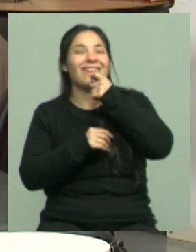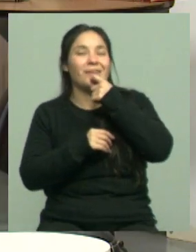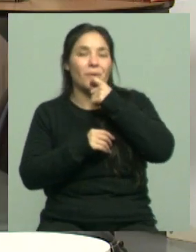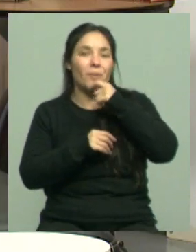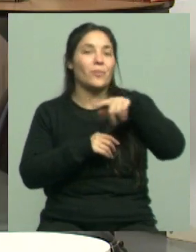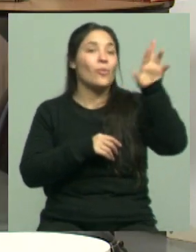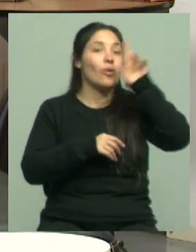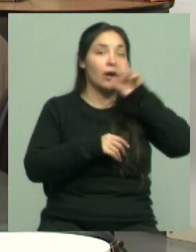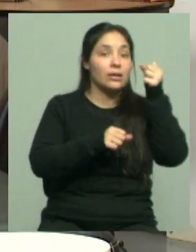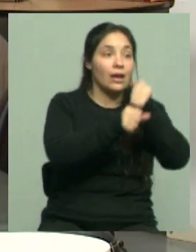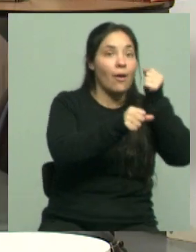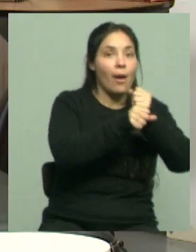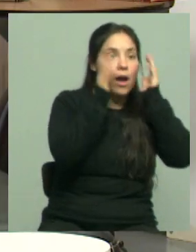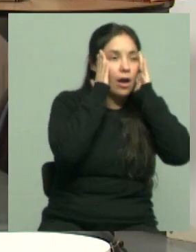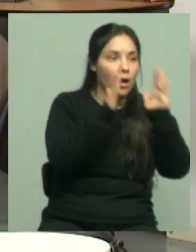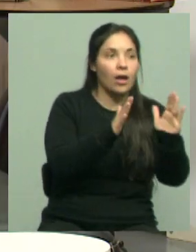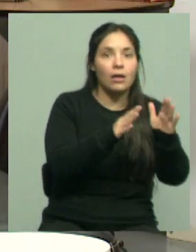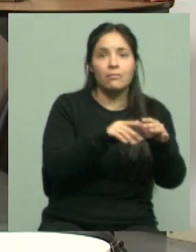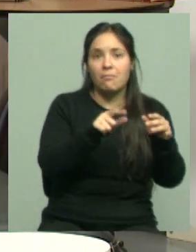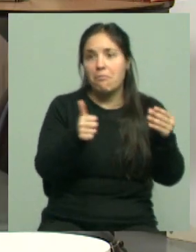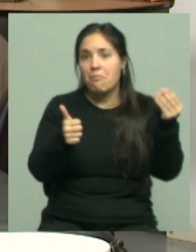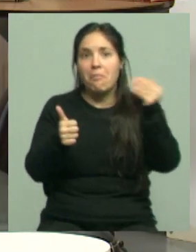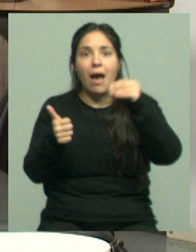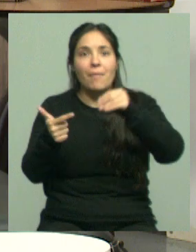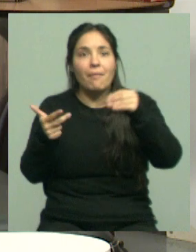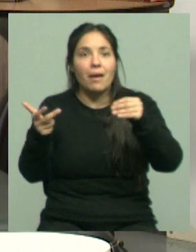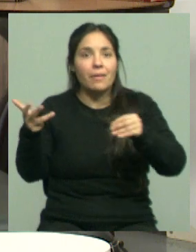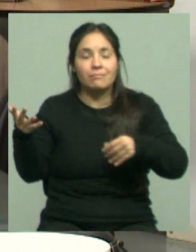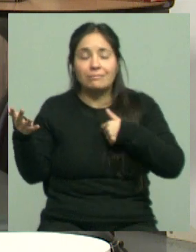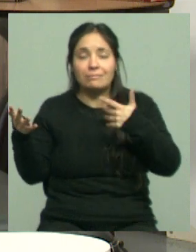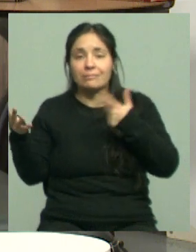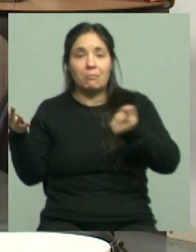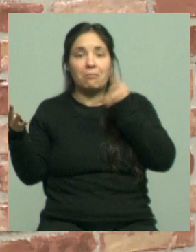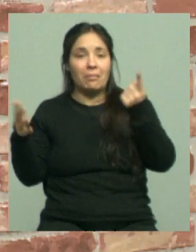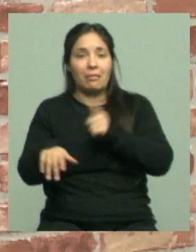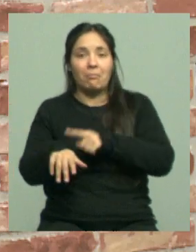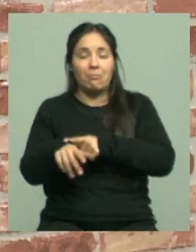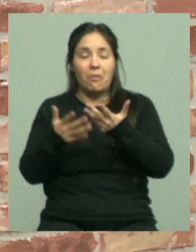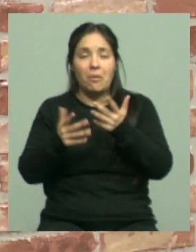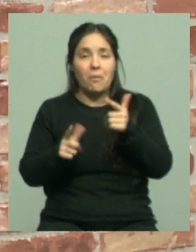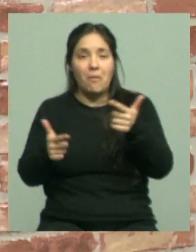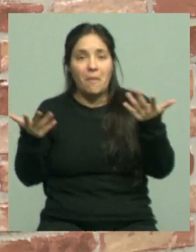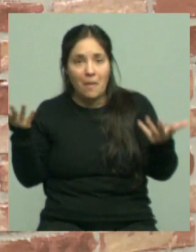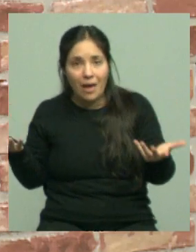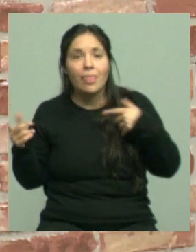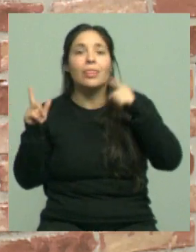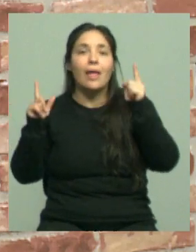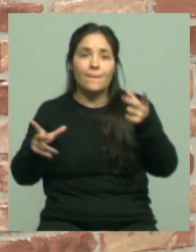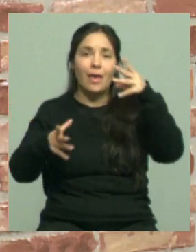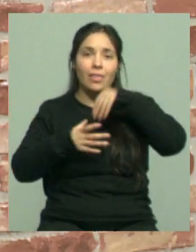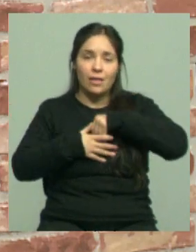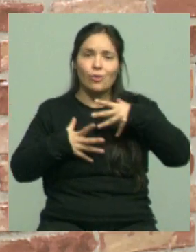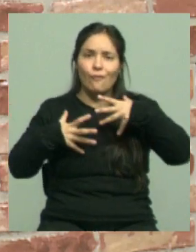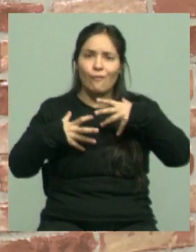eso. Entonces, la presión también que esto genera en las mujeres y en las chicas. Y la frustración, actual, porque vos dijiste también algo muy